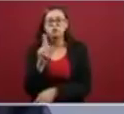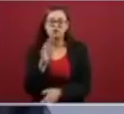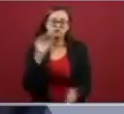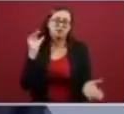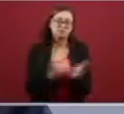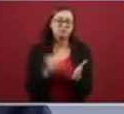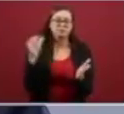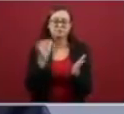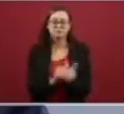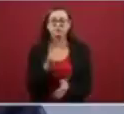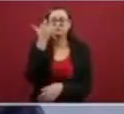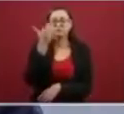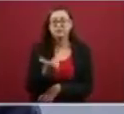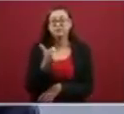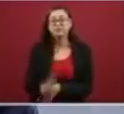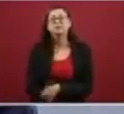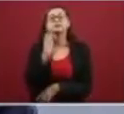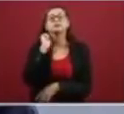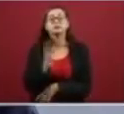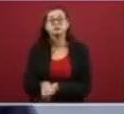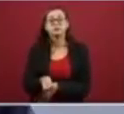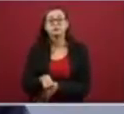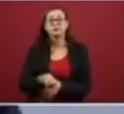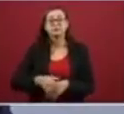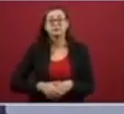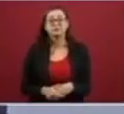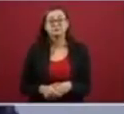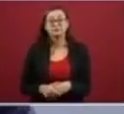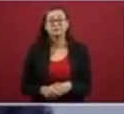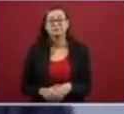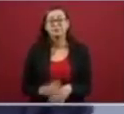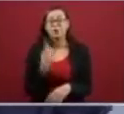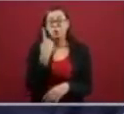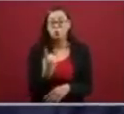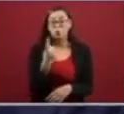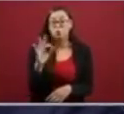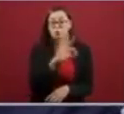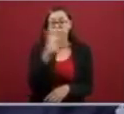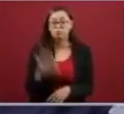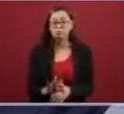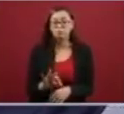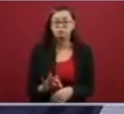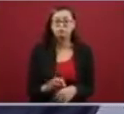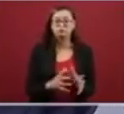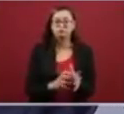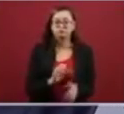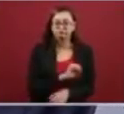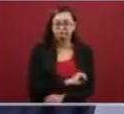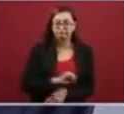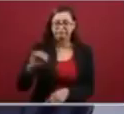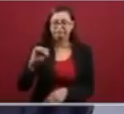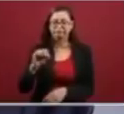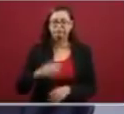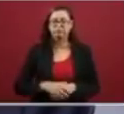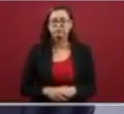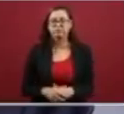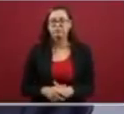2.580.000 millones de pesos, es decir, un crecimiento del 1% en términos